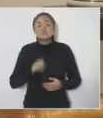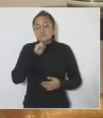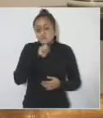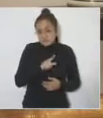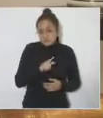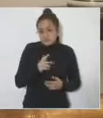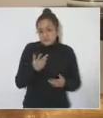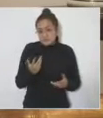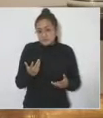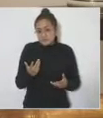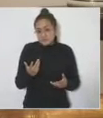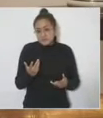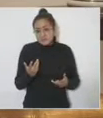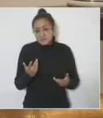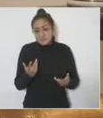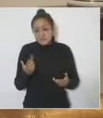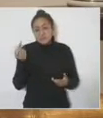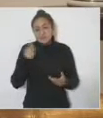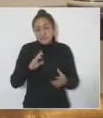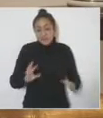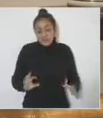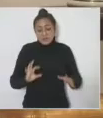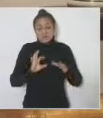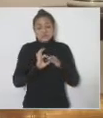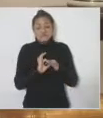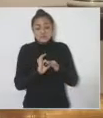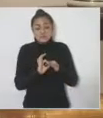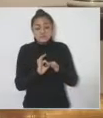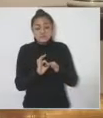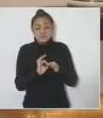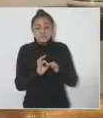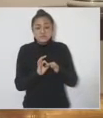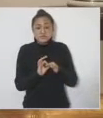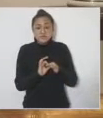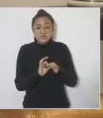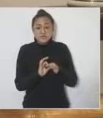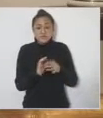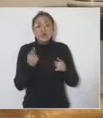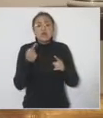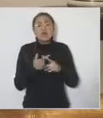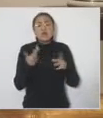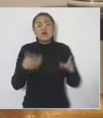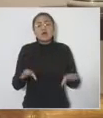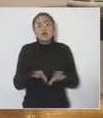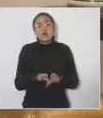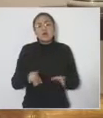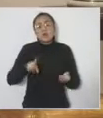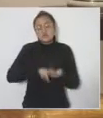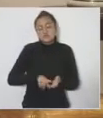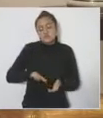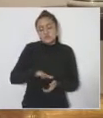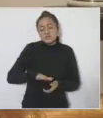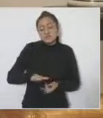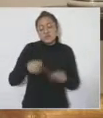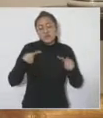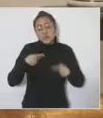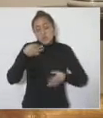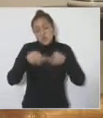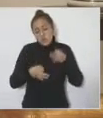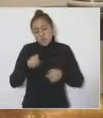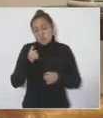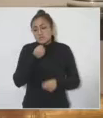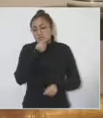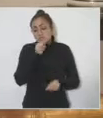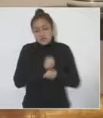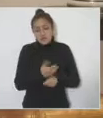también que el conjunto de lo que es la carrera judicial jueces secretarios